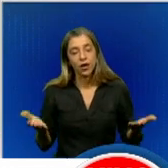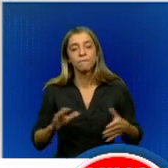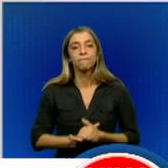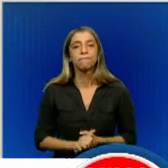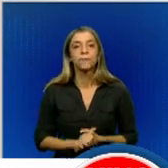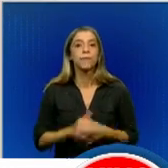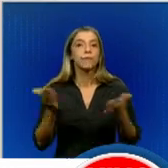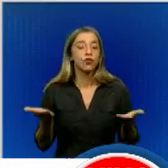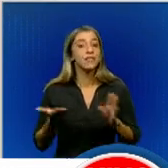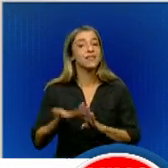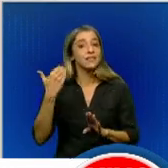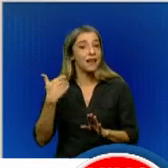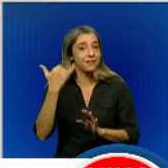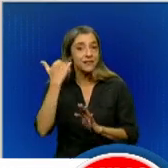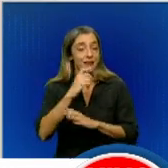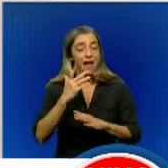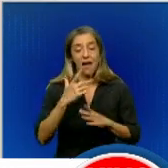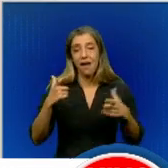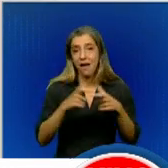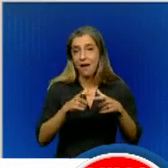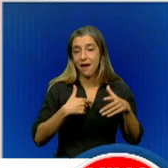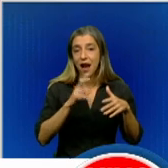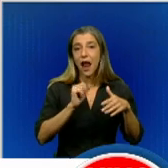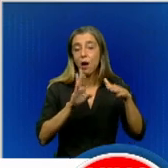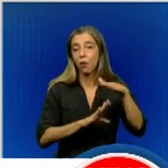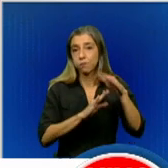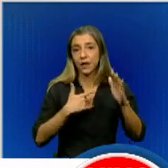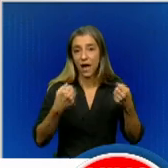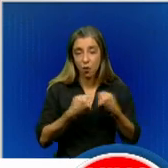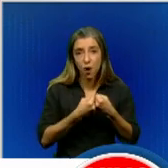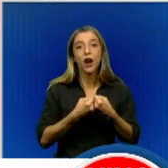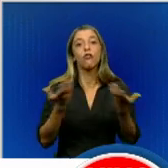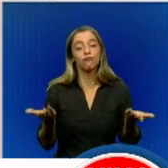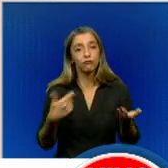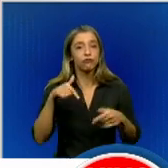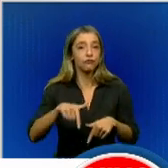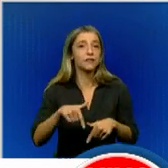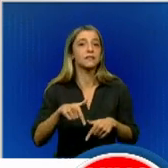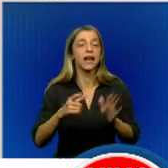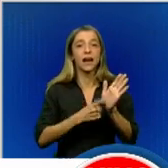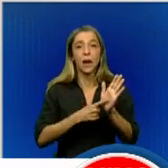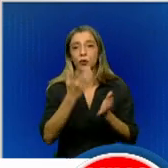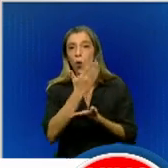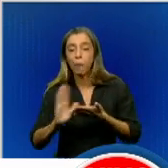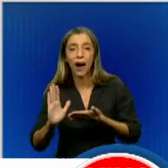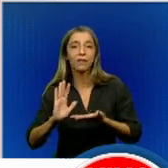lo acordado en reunión de labor parlamentaria el apartamiento del reglamento se va a votar por signos a fin de incluir el temario